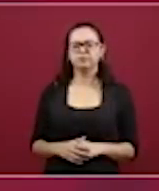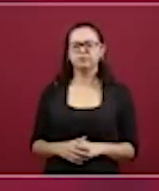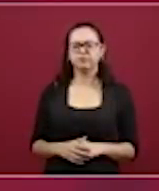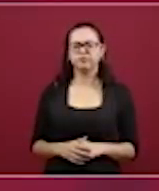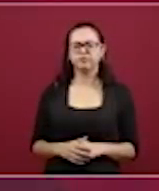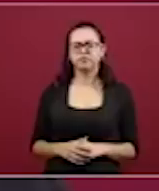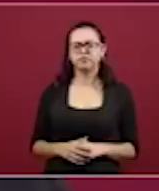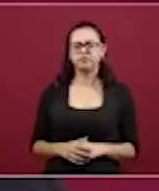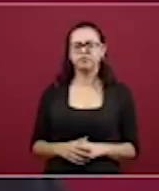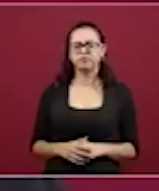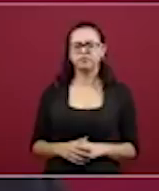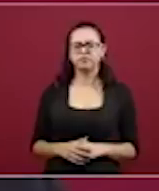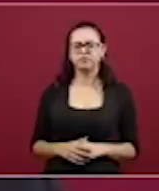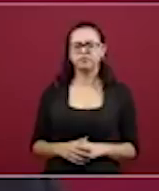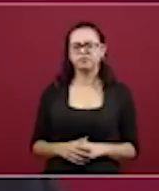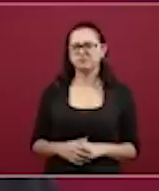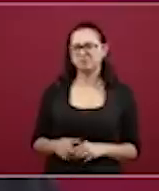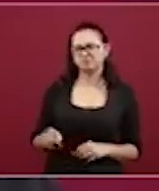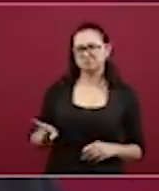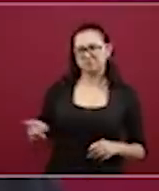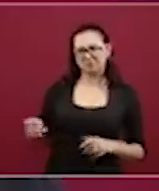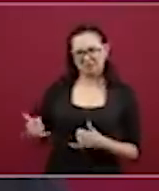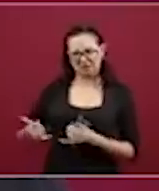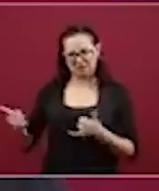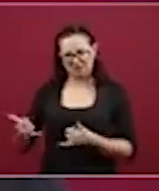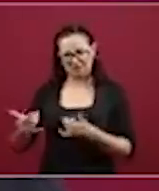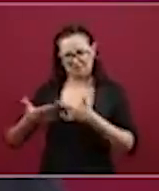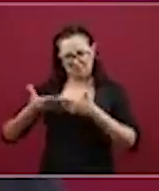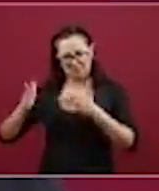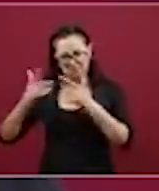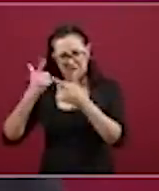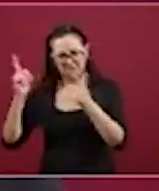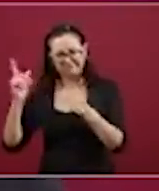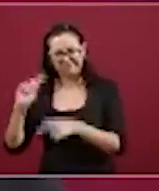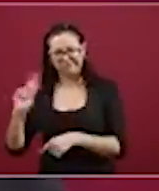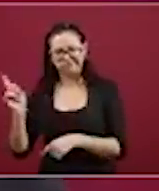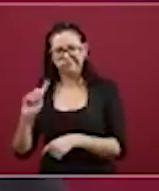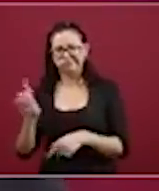adhesión al conservadurismo.